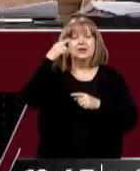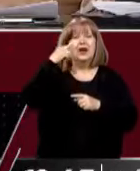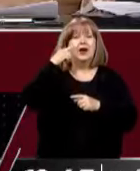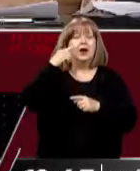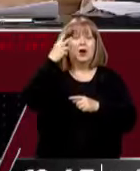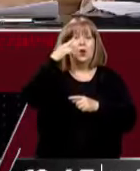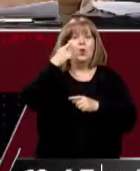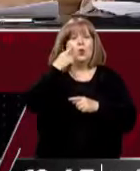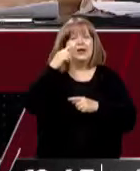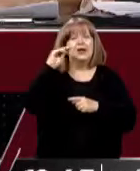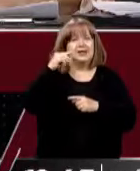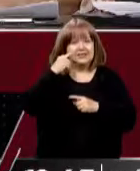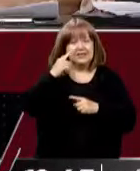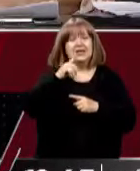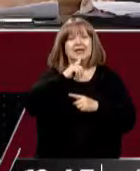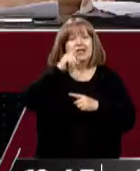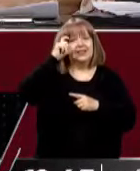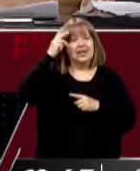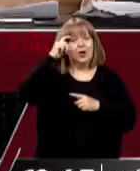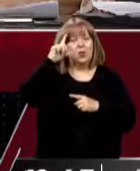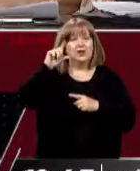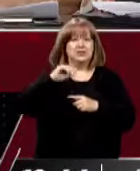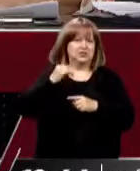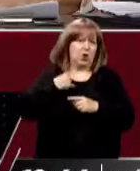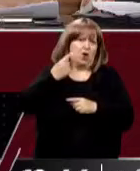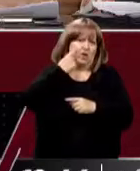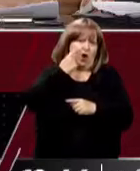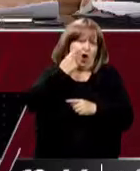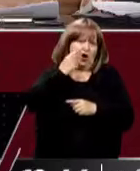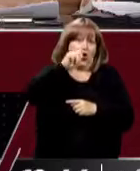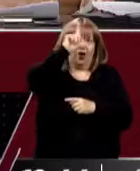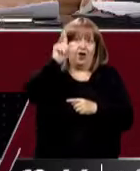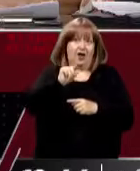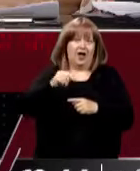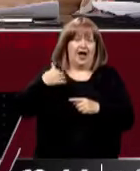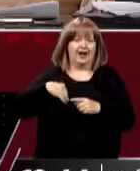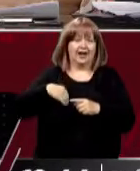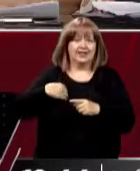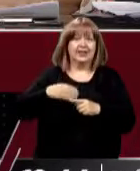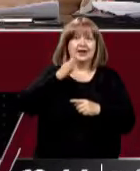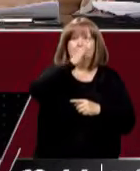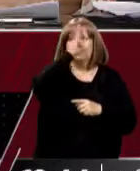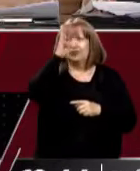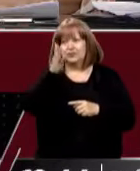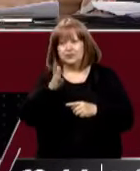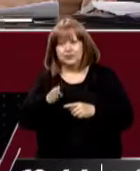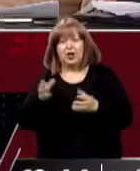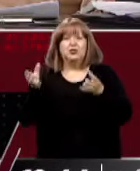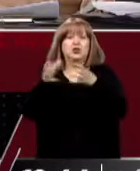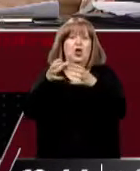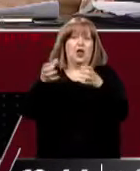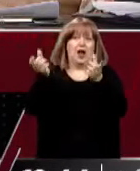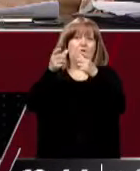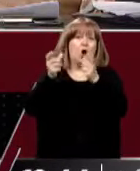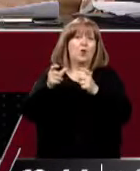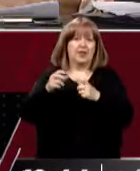Pilagaco, Tehuelche, he recorrido gran parte del país. Aparte de ser también autoridad de mi organización. Bien. Muchas gracias. Gabriel,